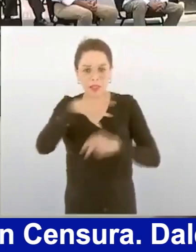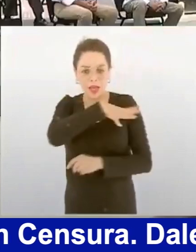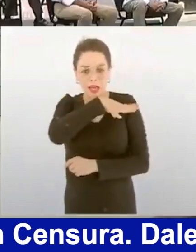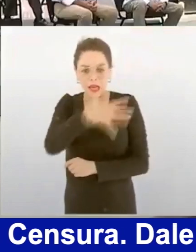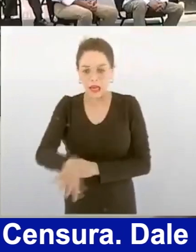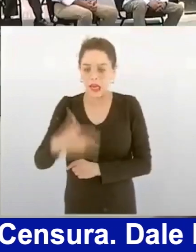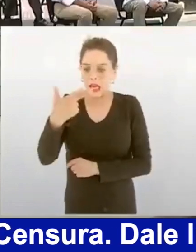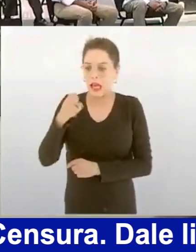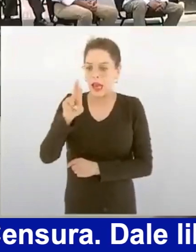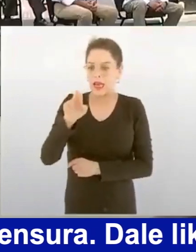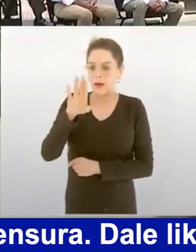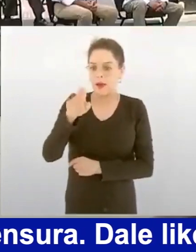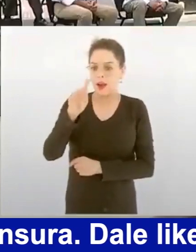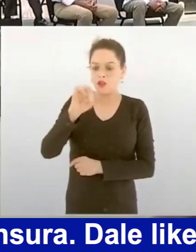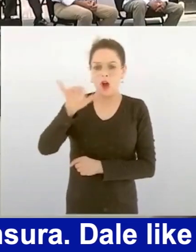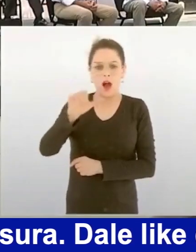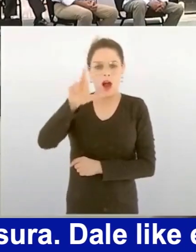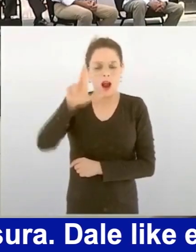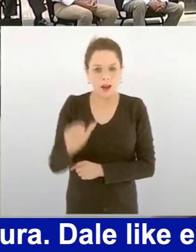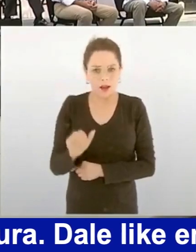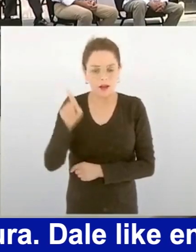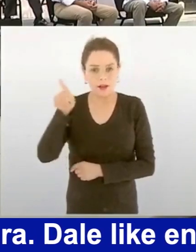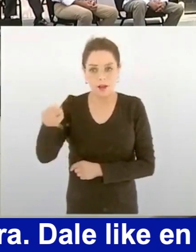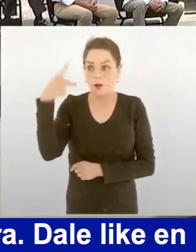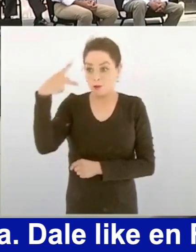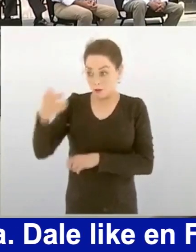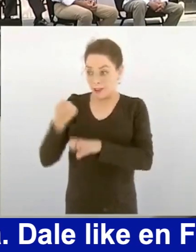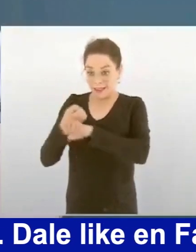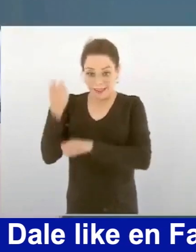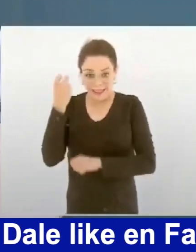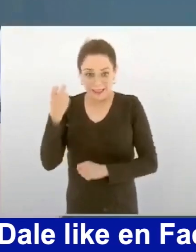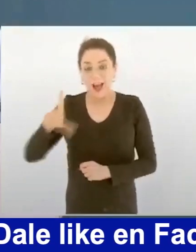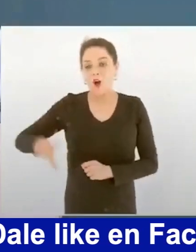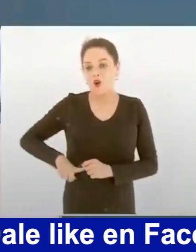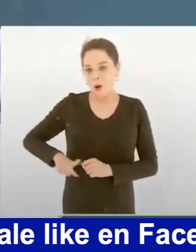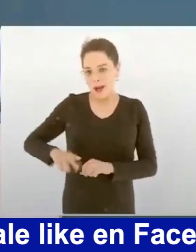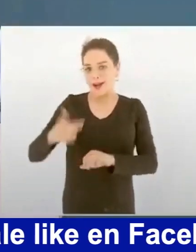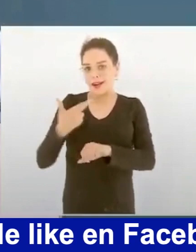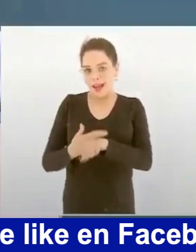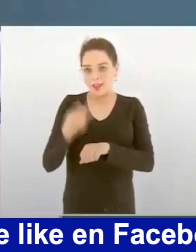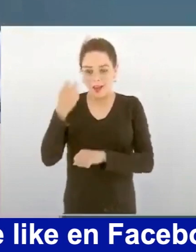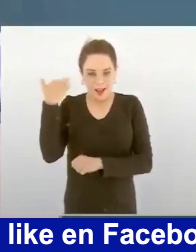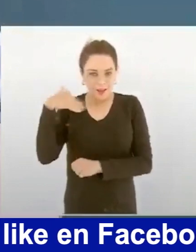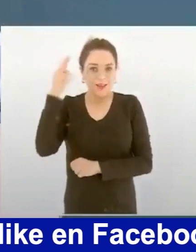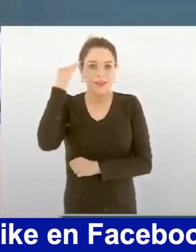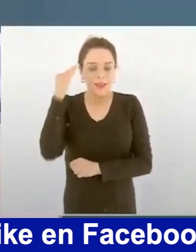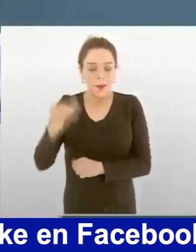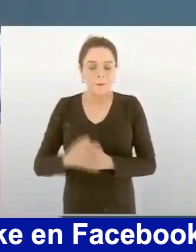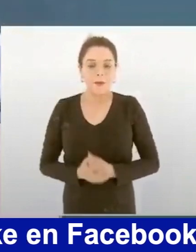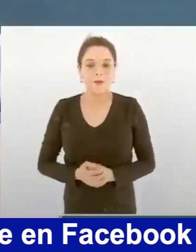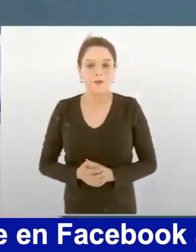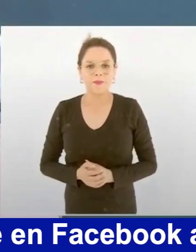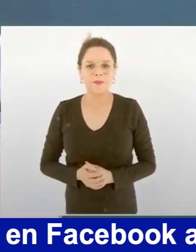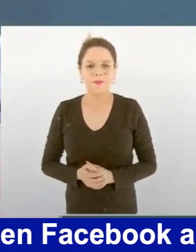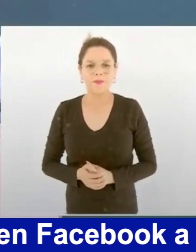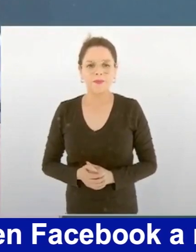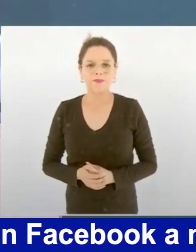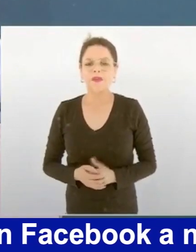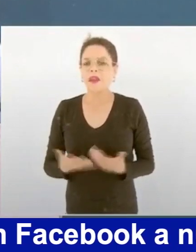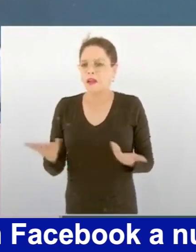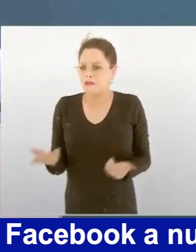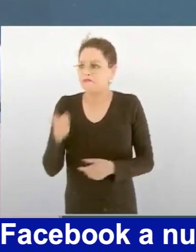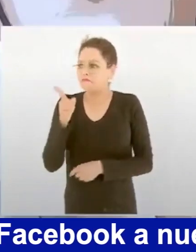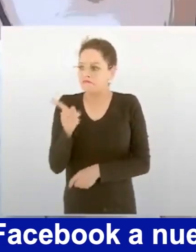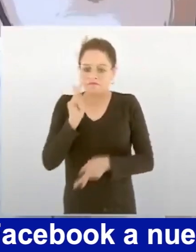anuncio del hallazgo del yacimiento que tiene mucho potencial, dice el presidente Andrés Manuel López Obrador. Vamos,